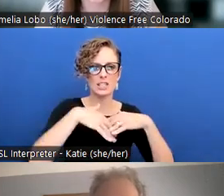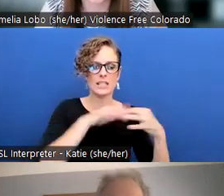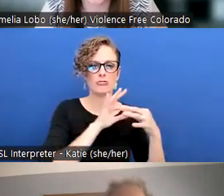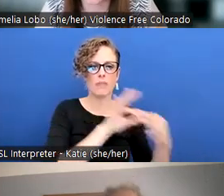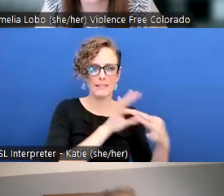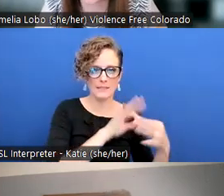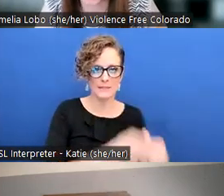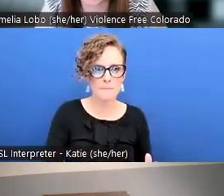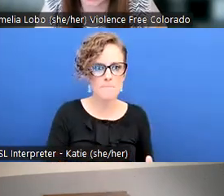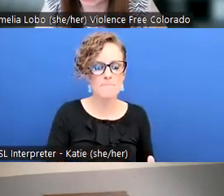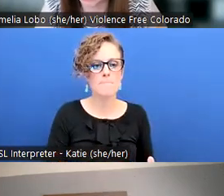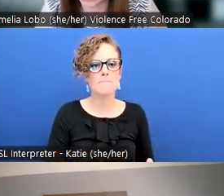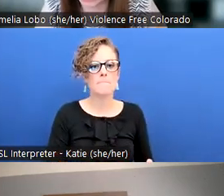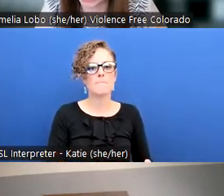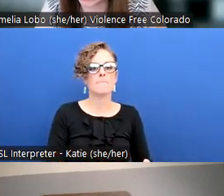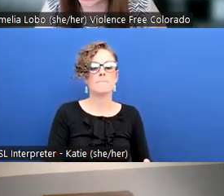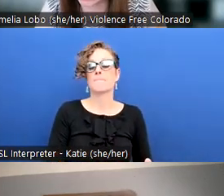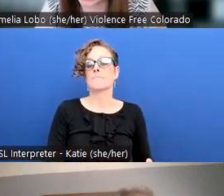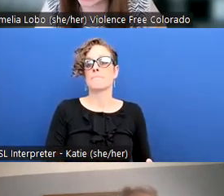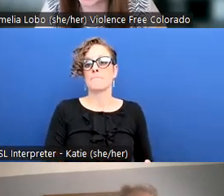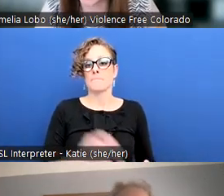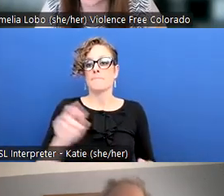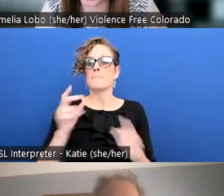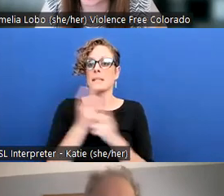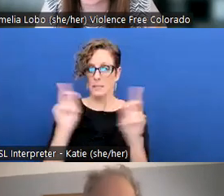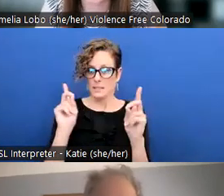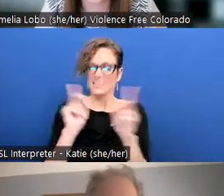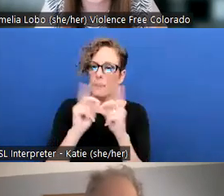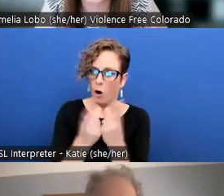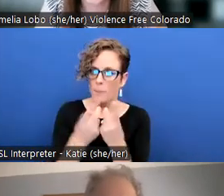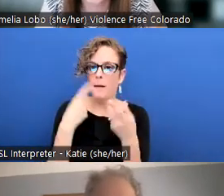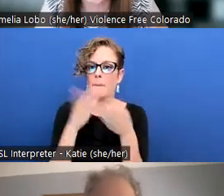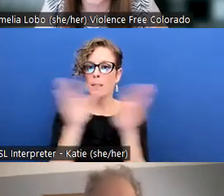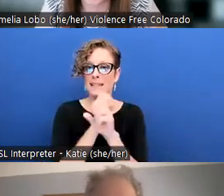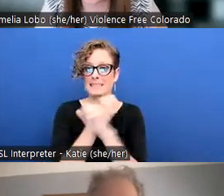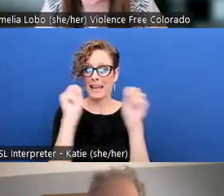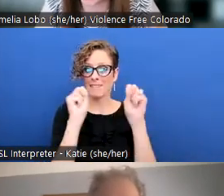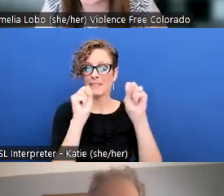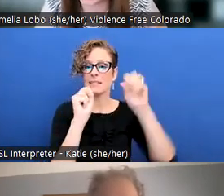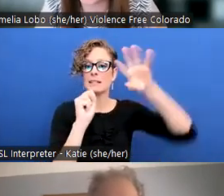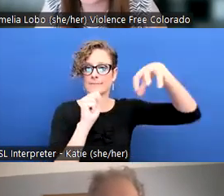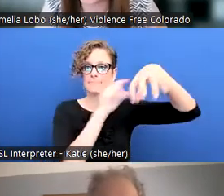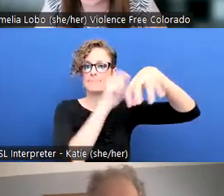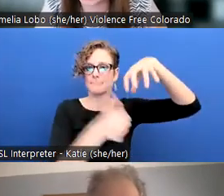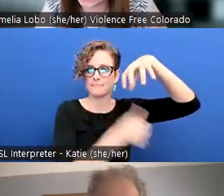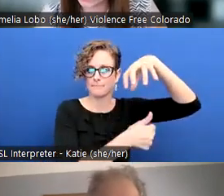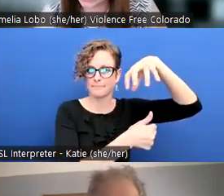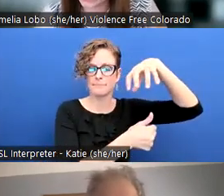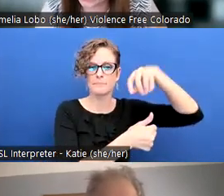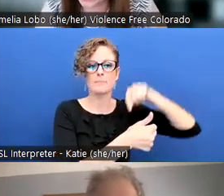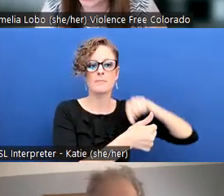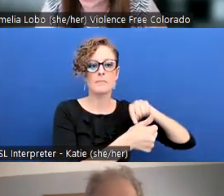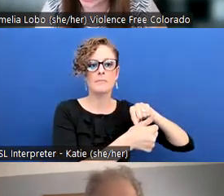metas y requerimientos. La intención general es mejorar la atención a